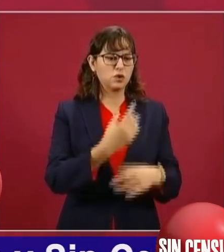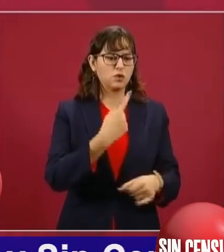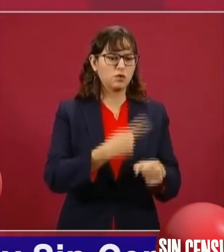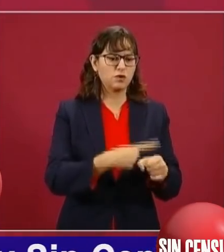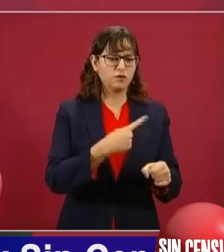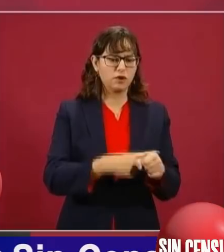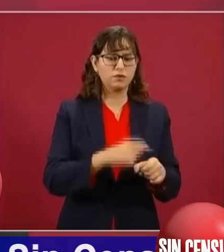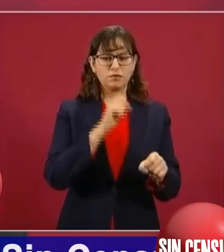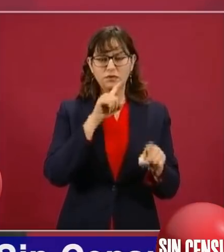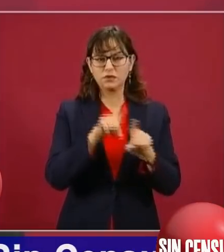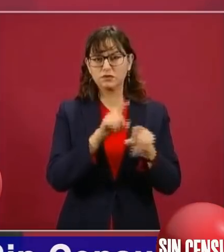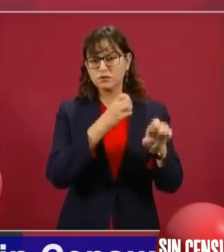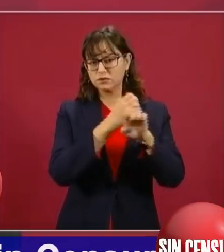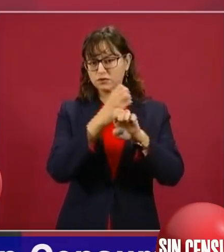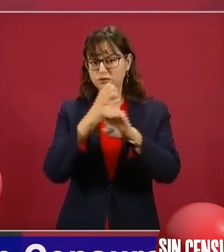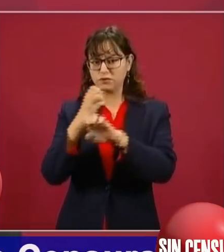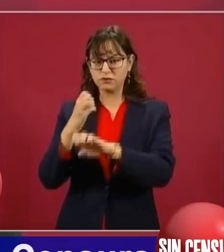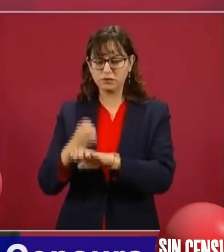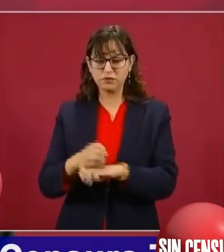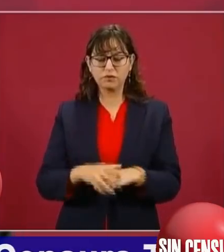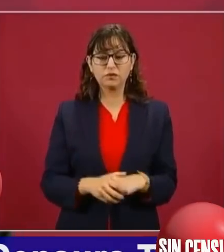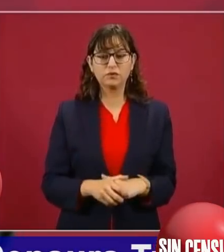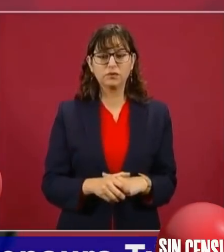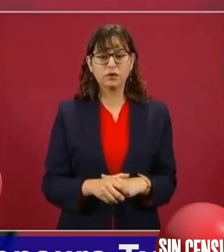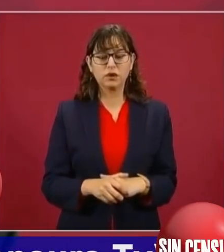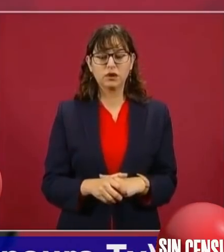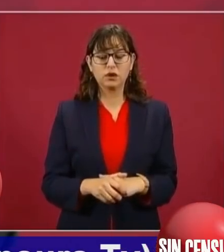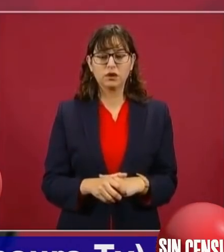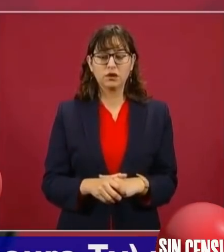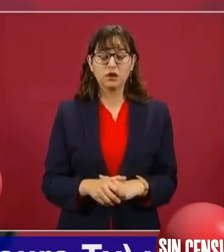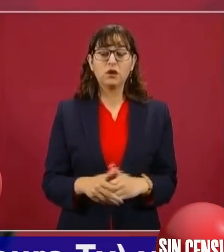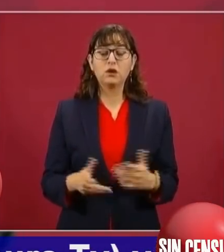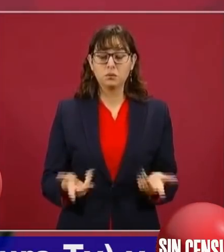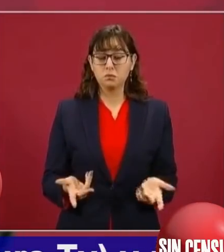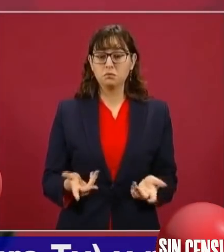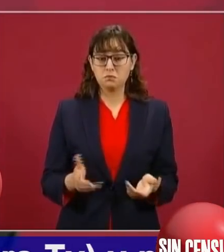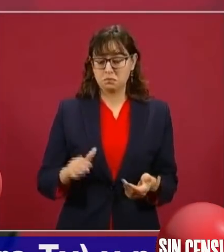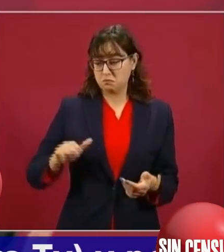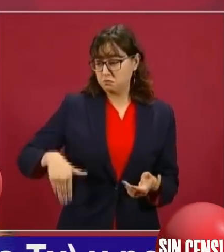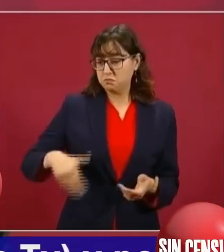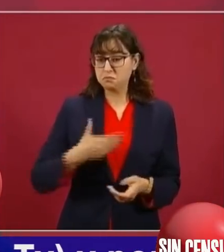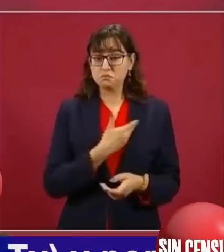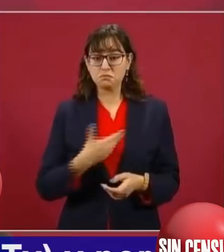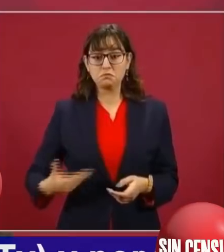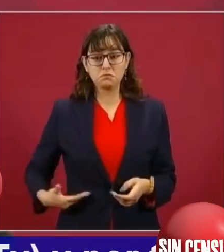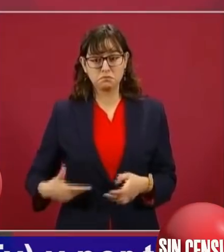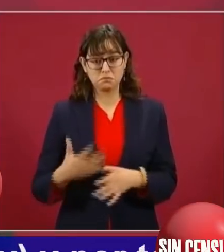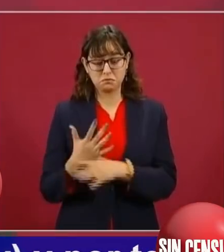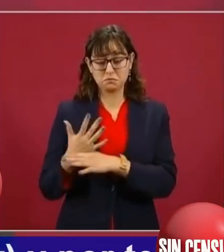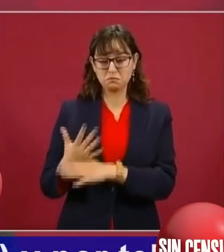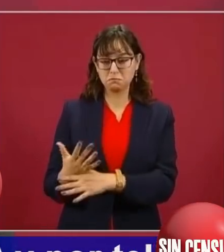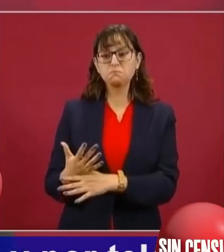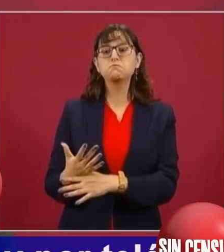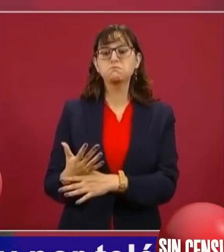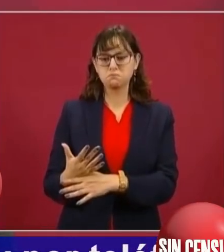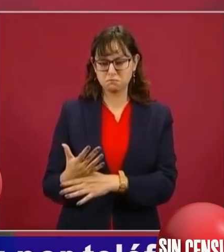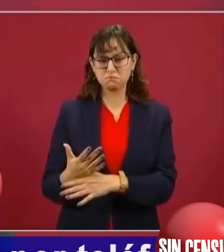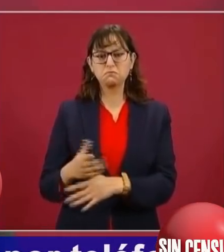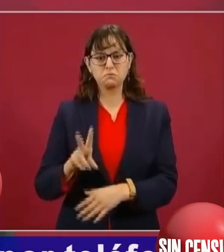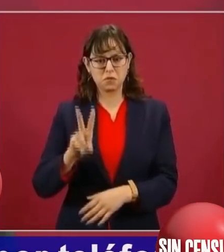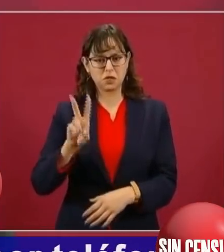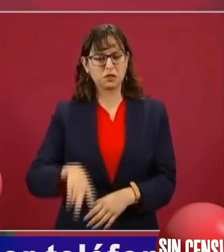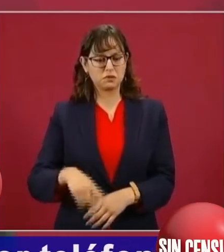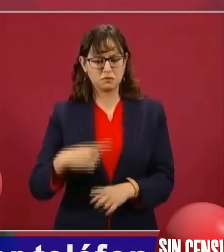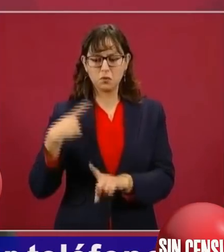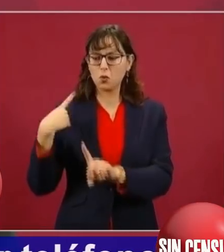federativas. Veremos, como destaca el presidente, una perspectiva que es alentadora en